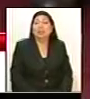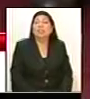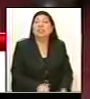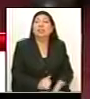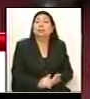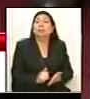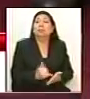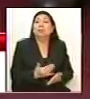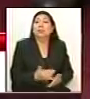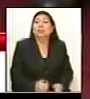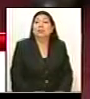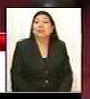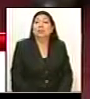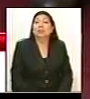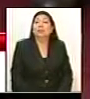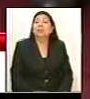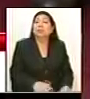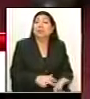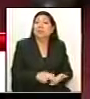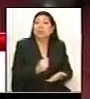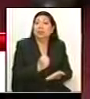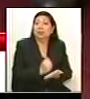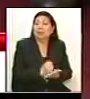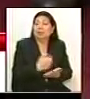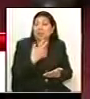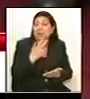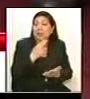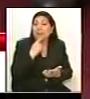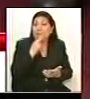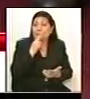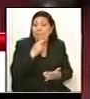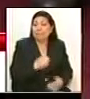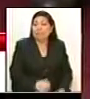que ha ocurrido? Hay reservas probadas. Sabia Perú,